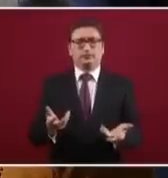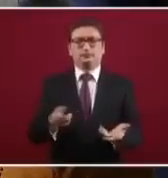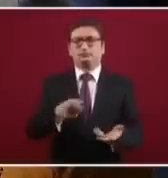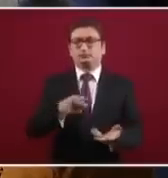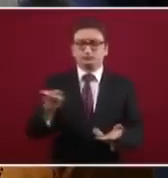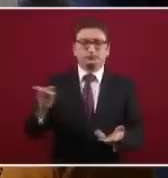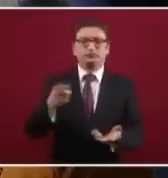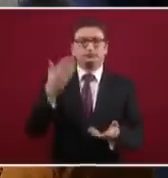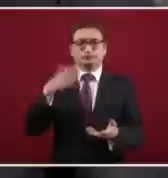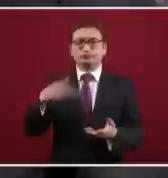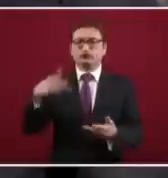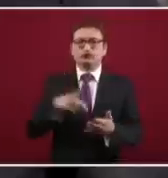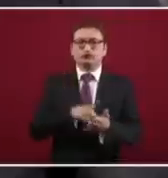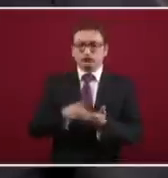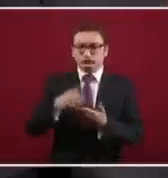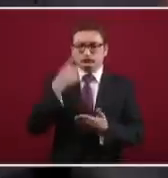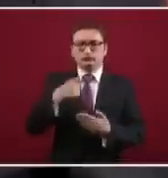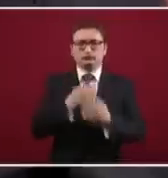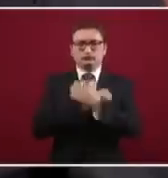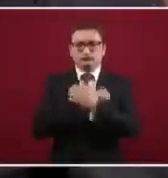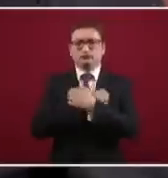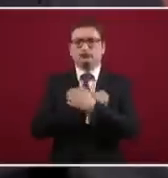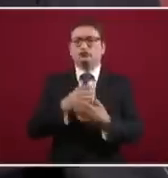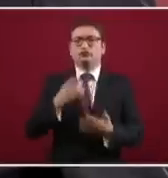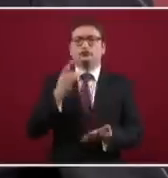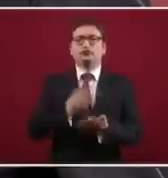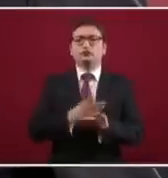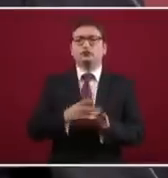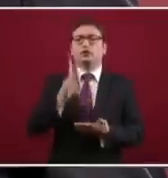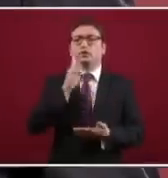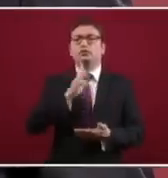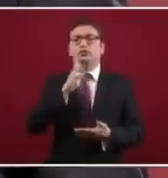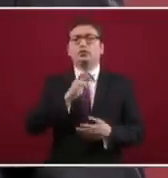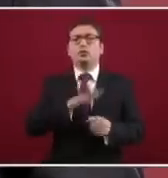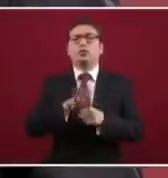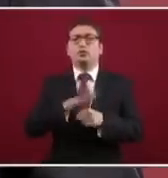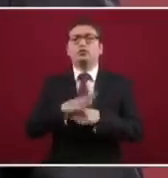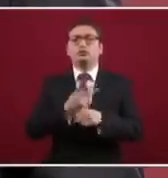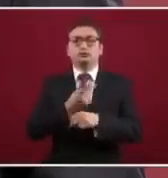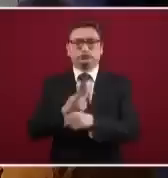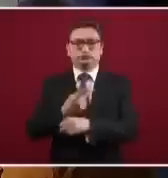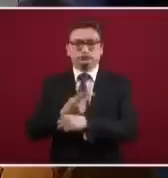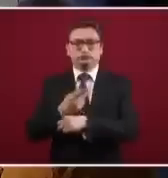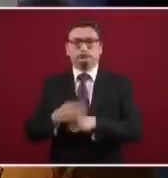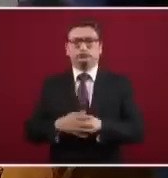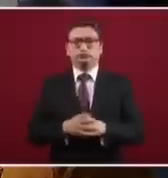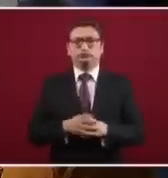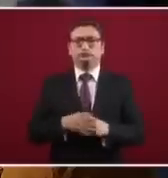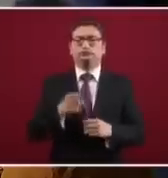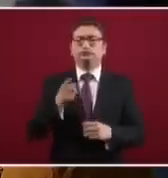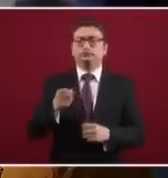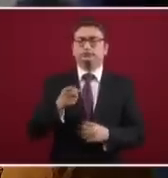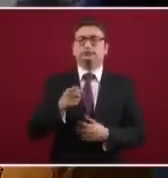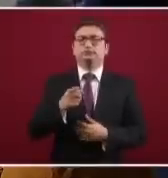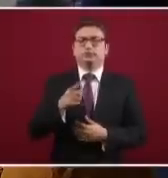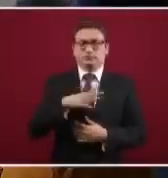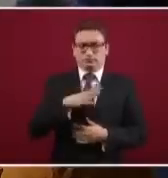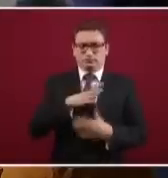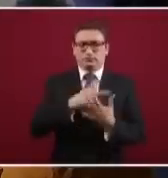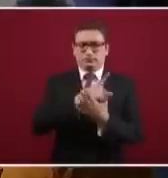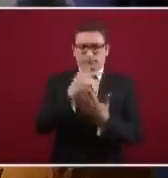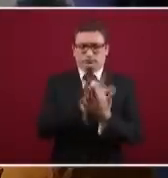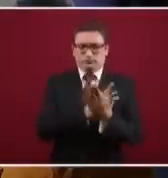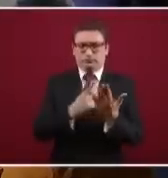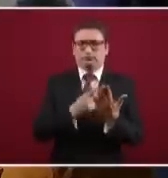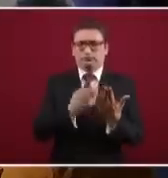su derecho a la educación. Hay que ver nada más qué es lo que está sucediendo. Hay programas que